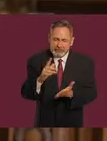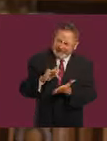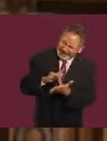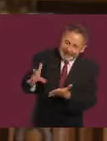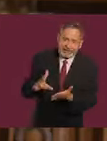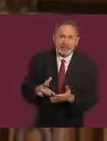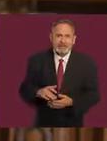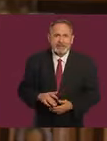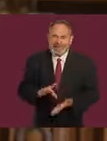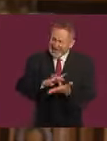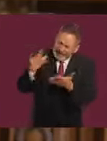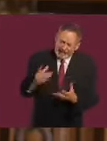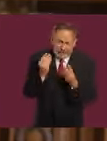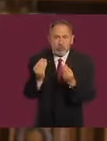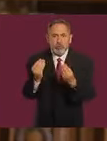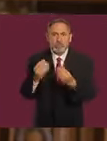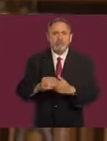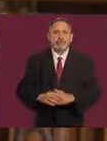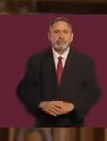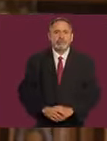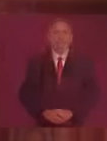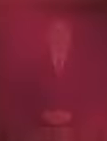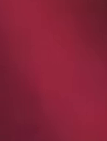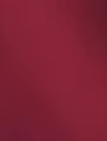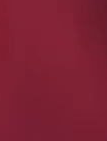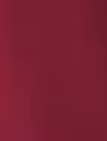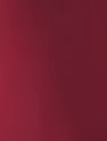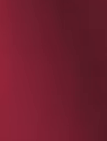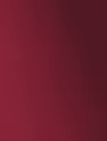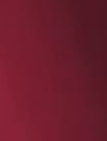Por eso, gracias. Muchas gracias. Sexto Informe.